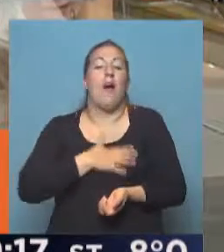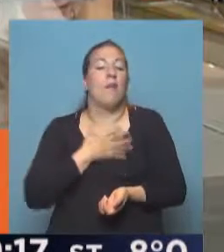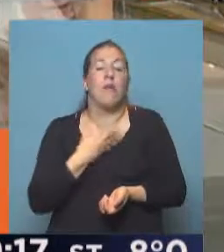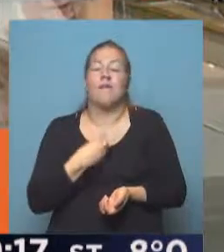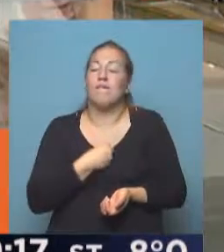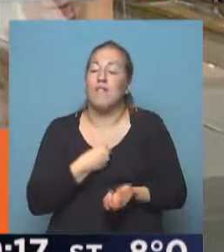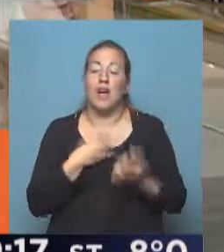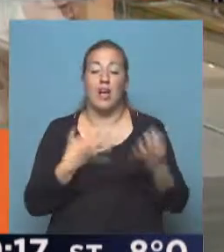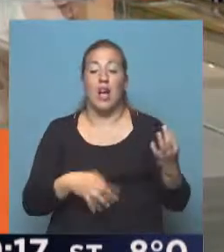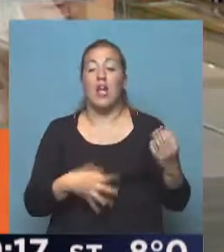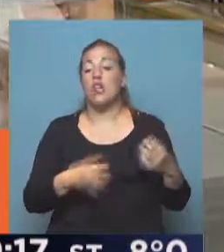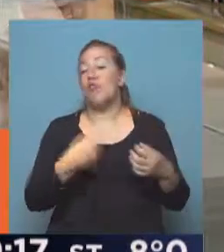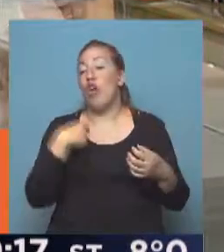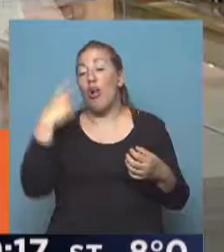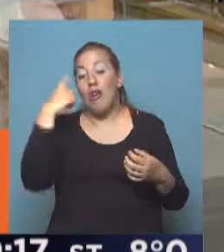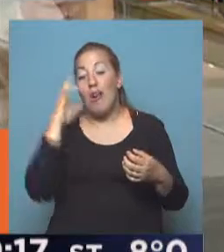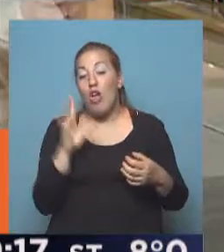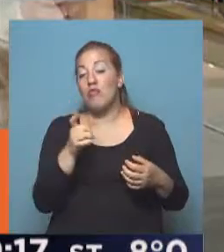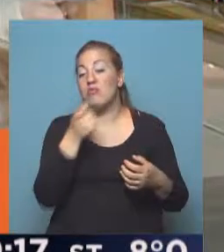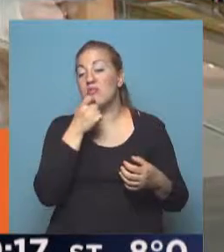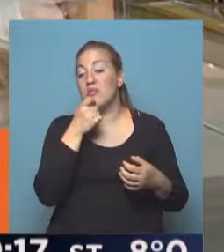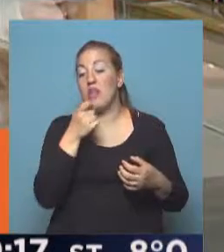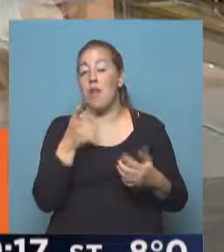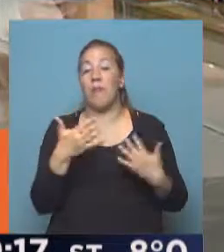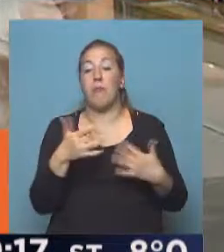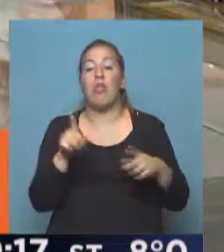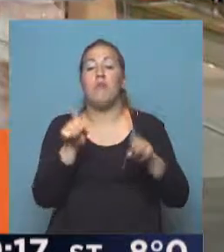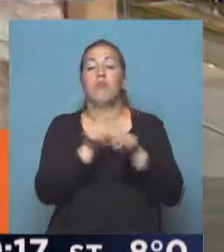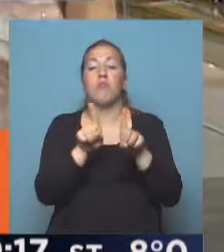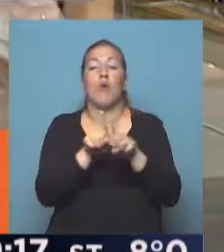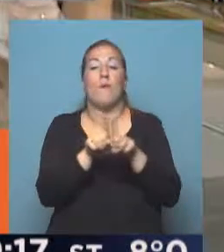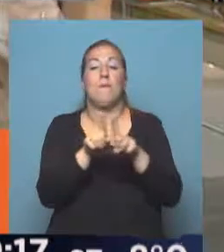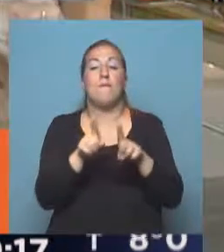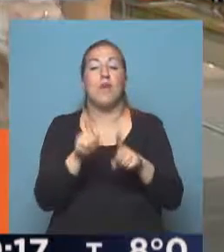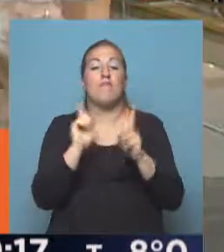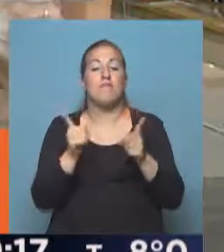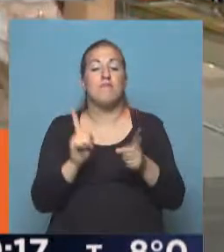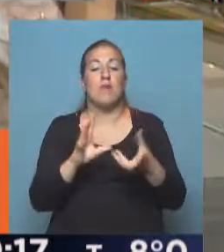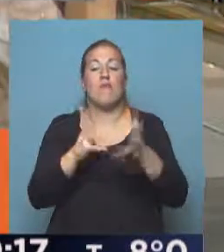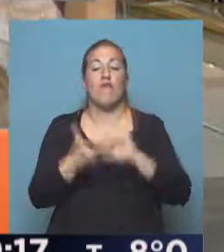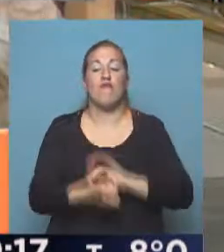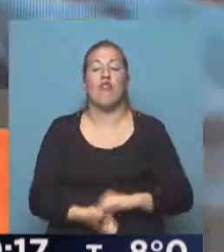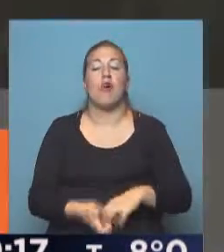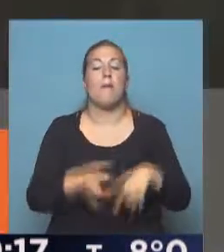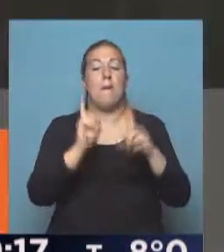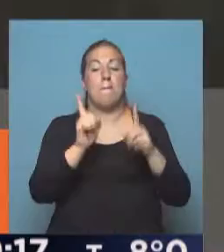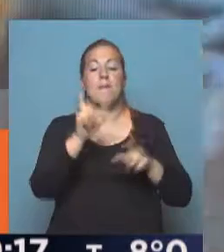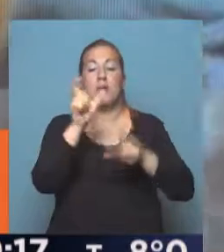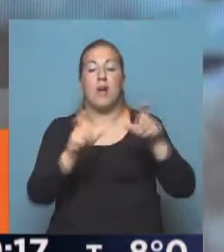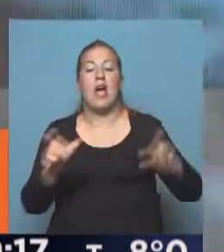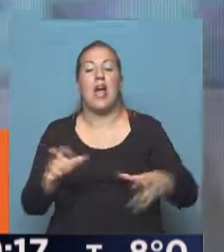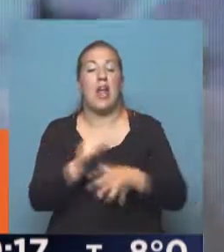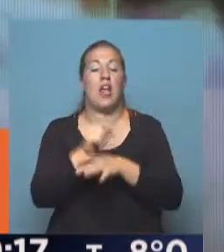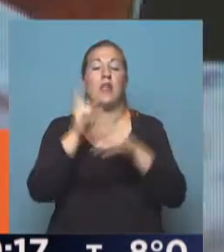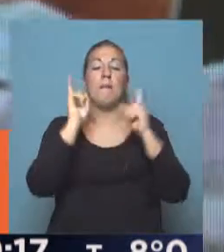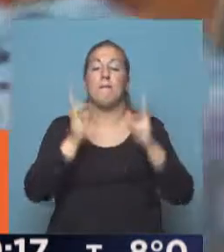creo que si nosotros pudiese pudiésemos exportar la idea con las mismas condiciones los mismos artistas la misma